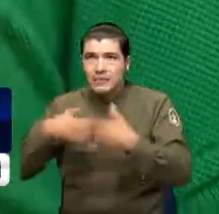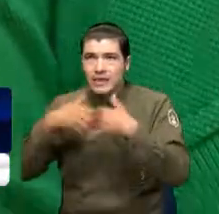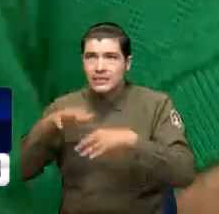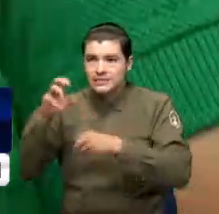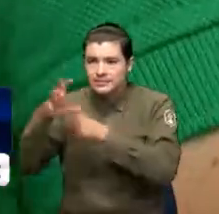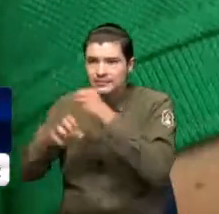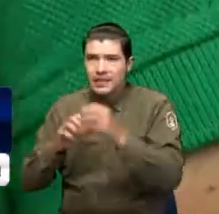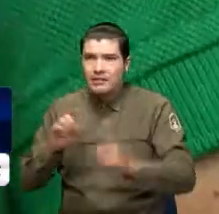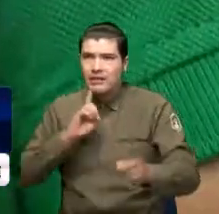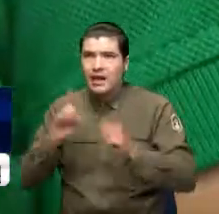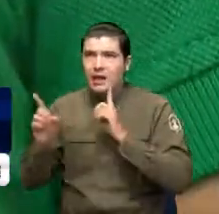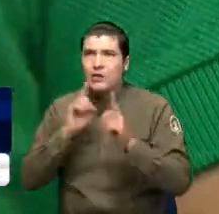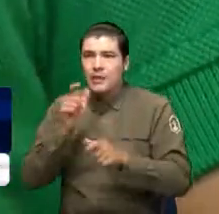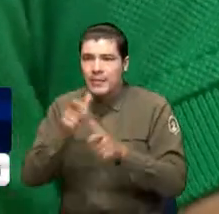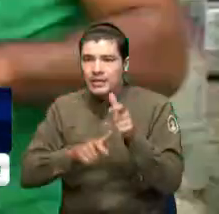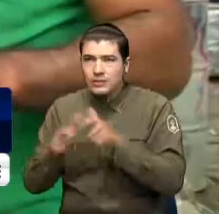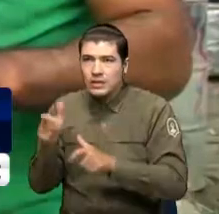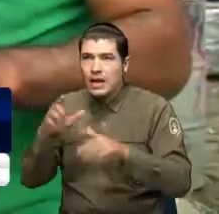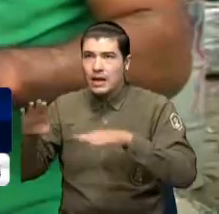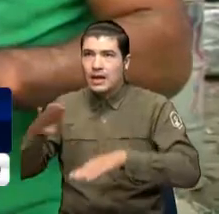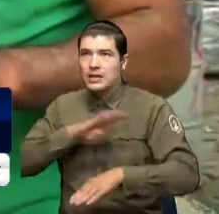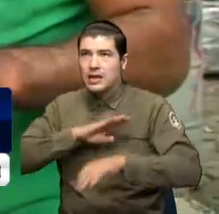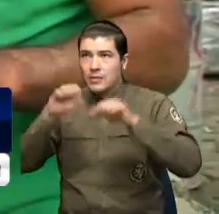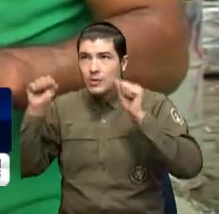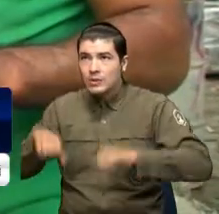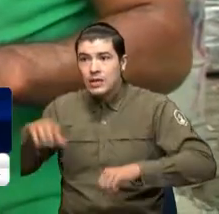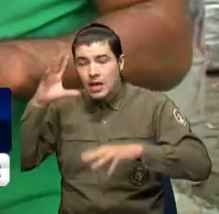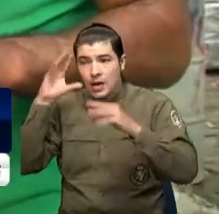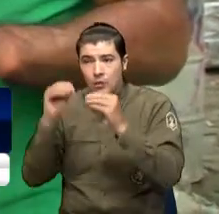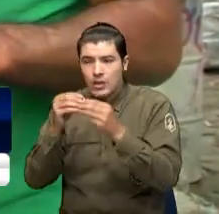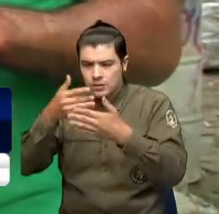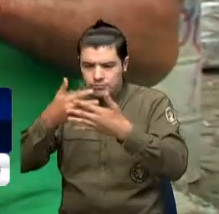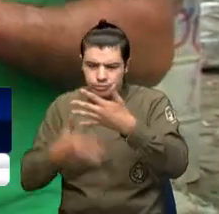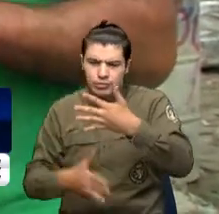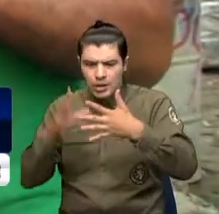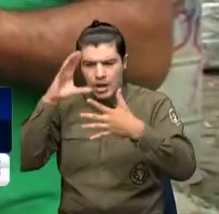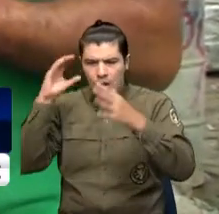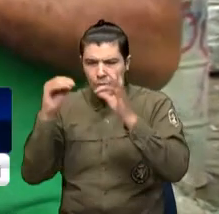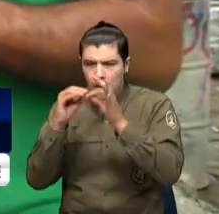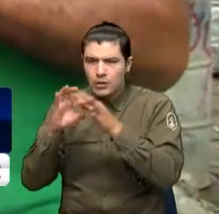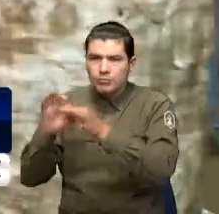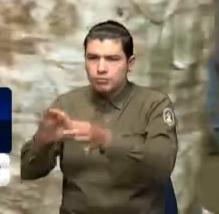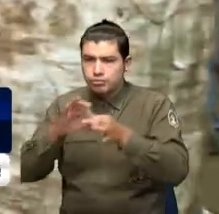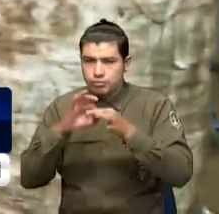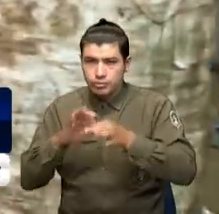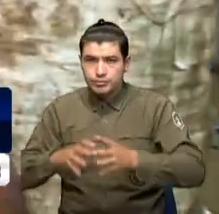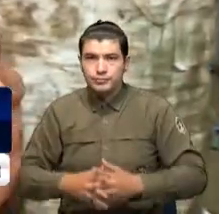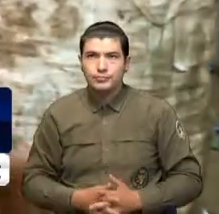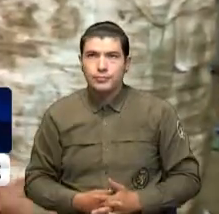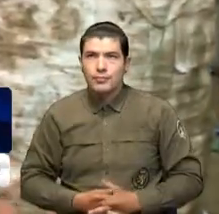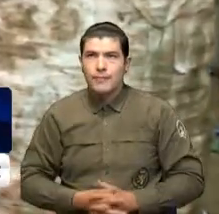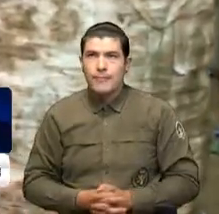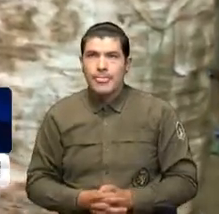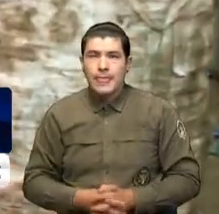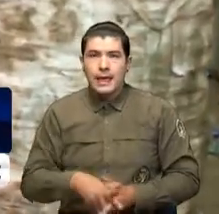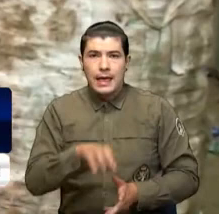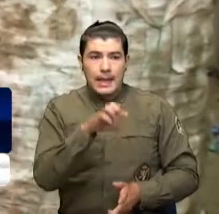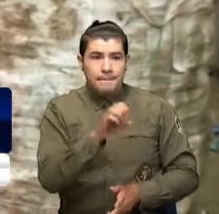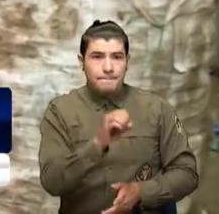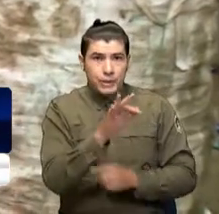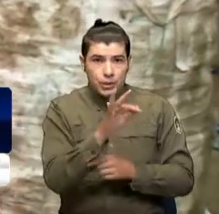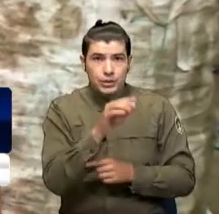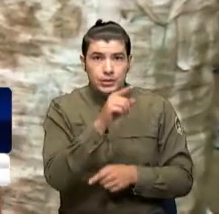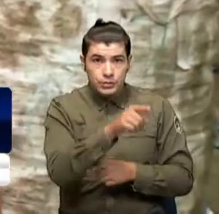con funcionarios de la alcaldía para acordar un texto que llene las expectativas de las partes. Según el PO,